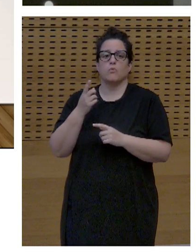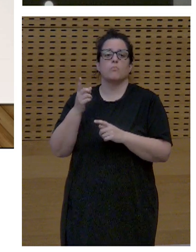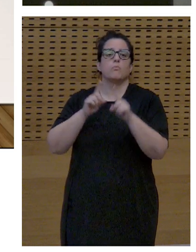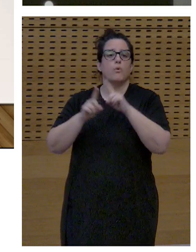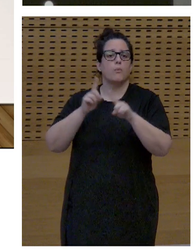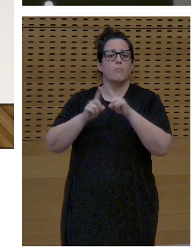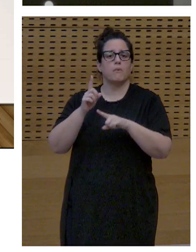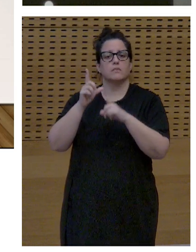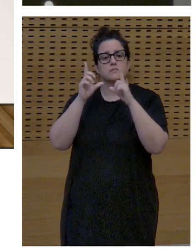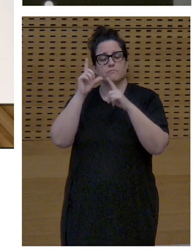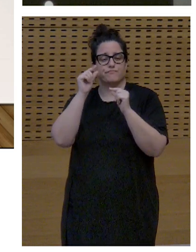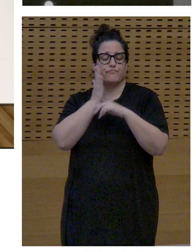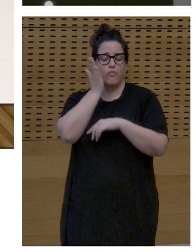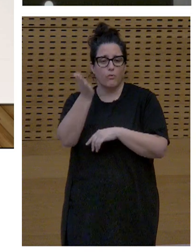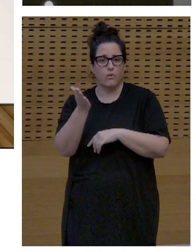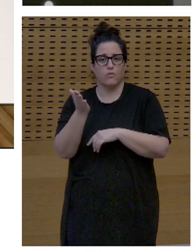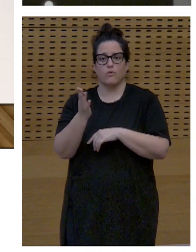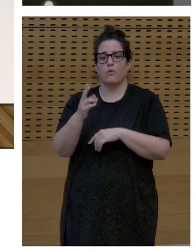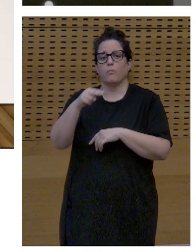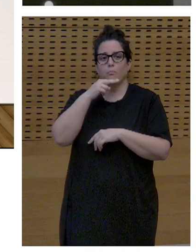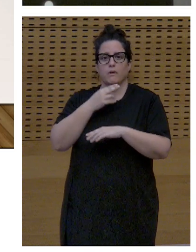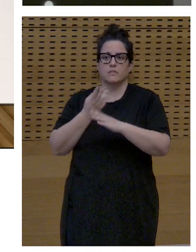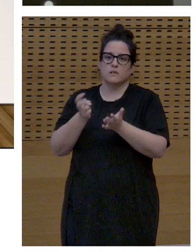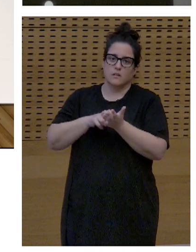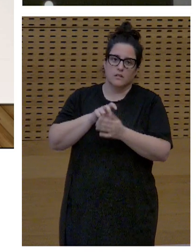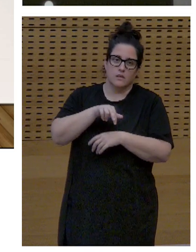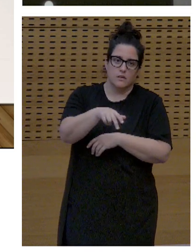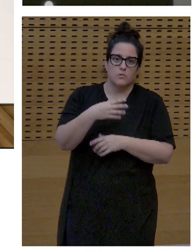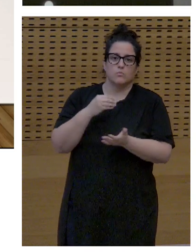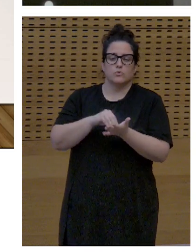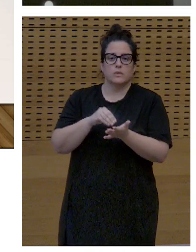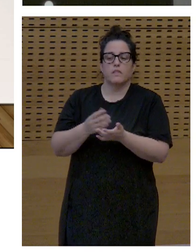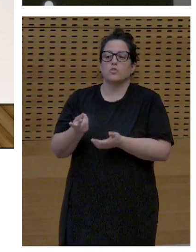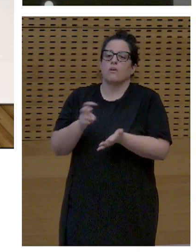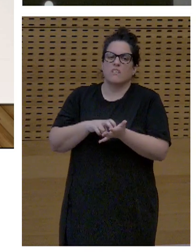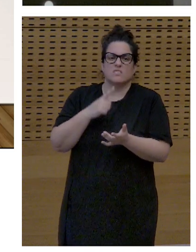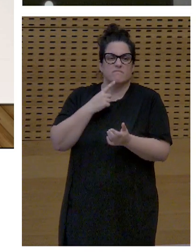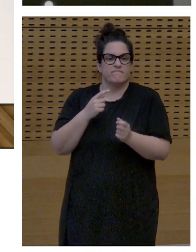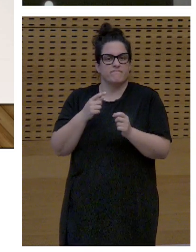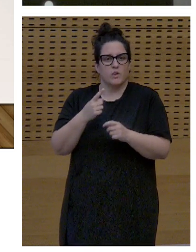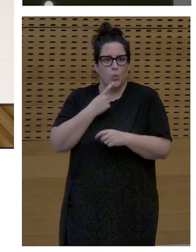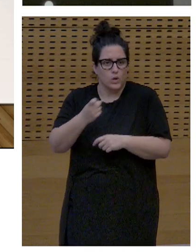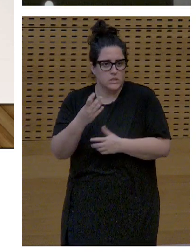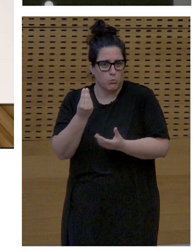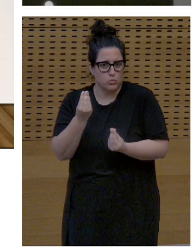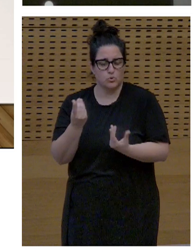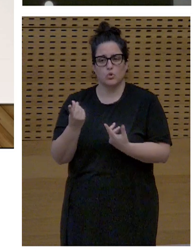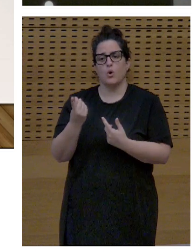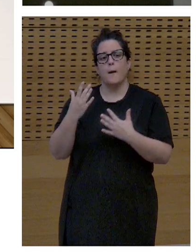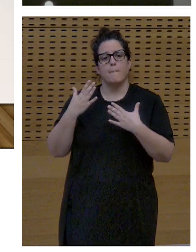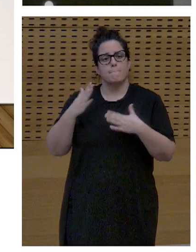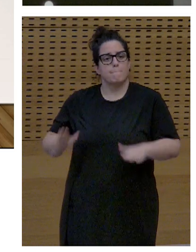muchas veces a orinar, que estoy muy torpe para levantarme, que me molestan las piernas, que no